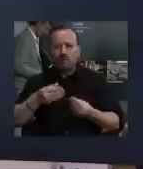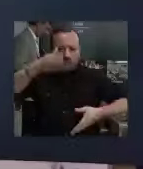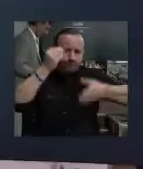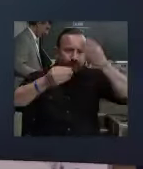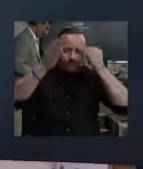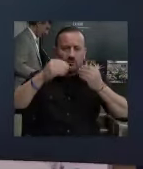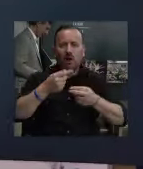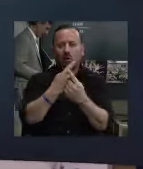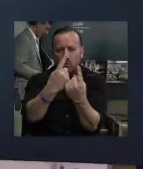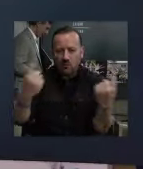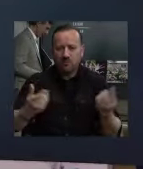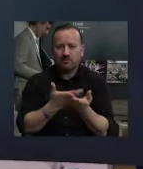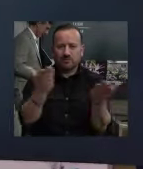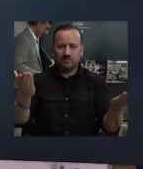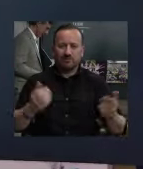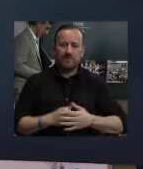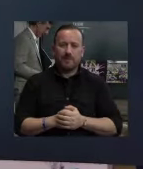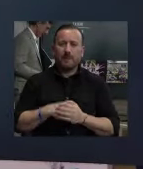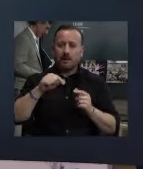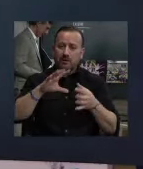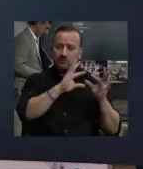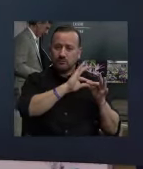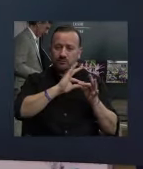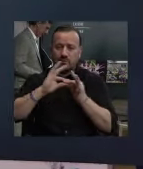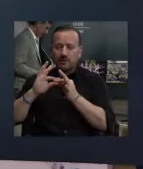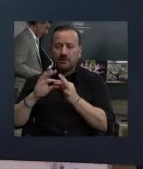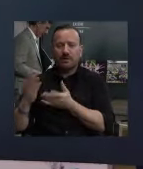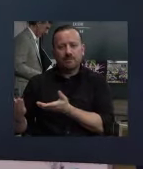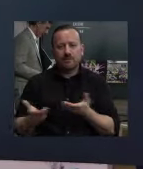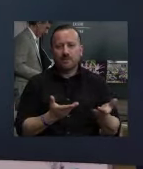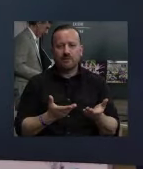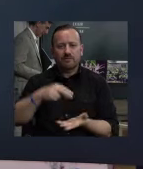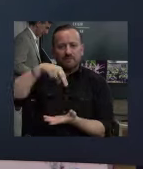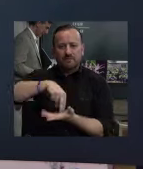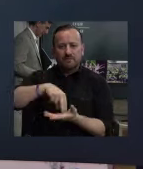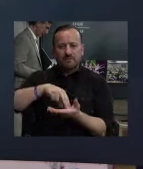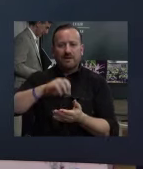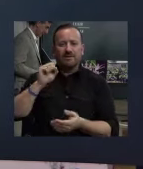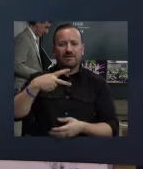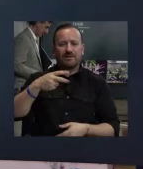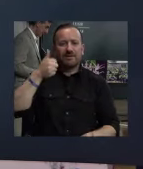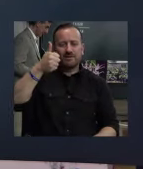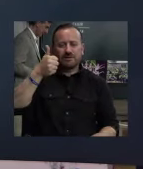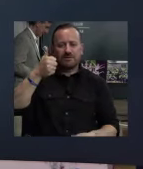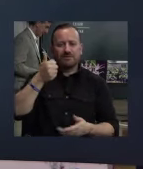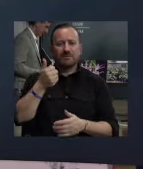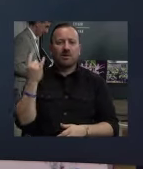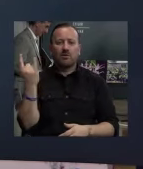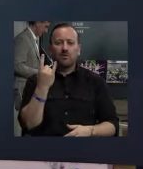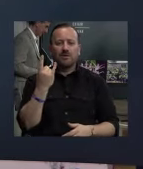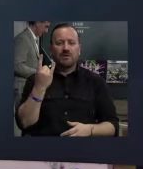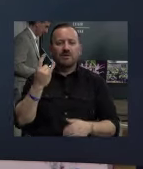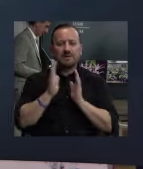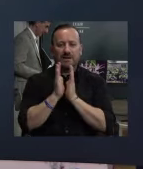cada uno de ustedes a continuación invitamos a pasar adelante al vicerrector académico del instituto